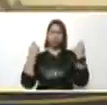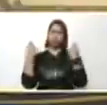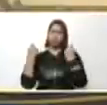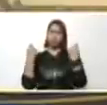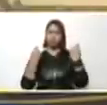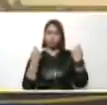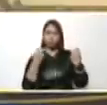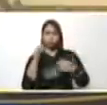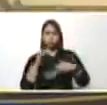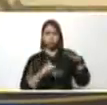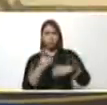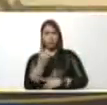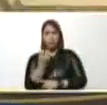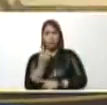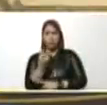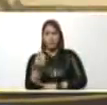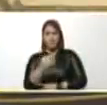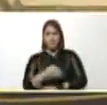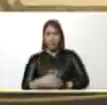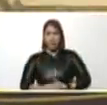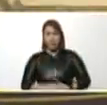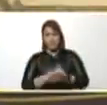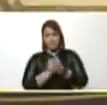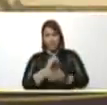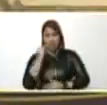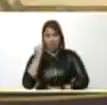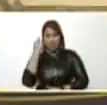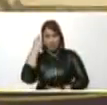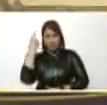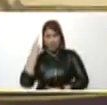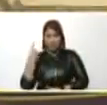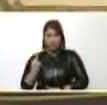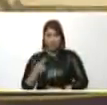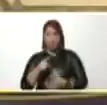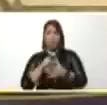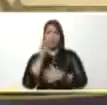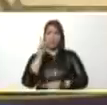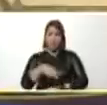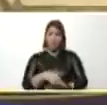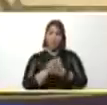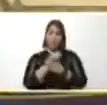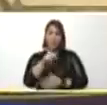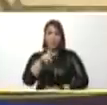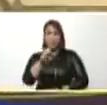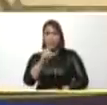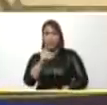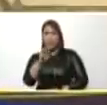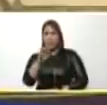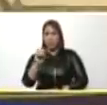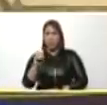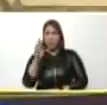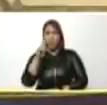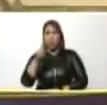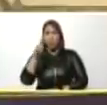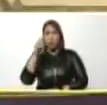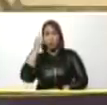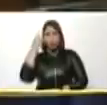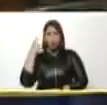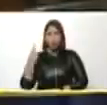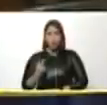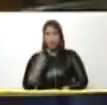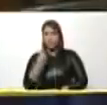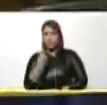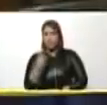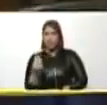Quizás faltaría más, compañera Iris Varela, compañero Pedro Carreño, compañera Robert Zapoleo,